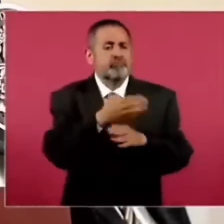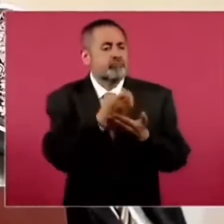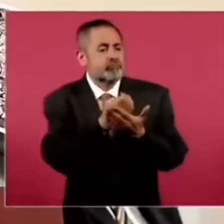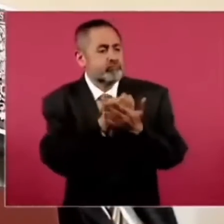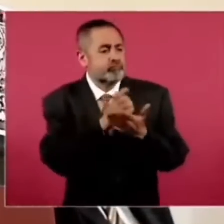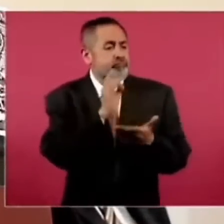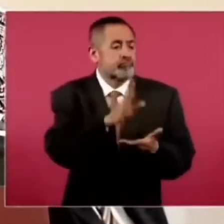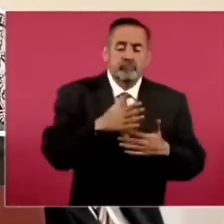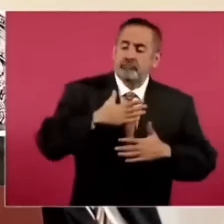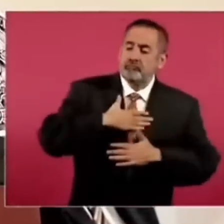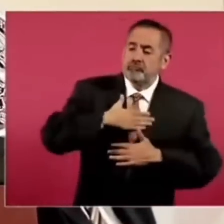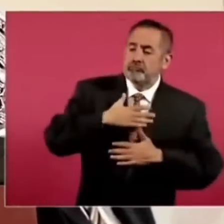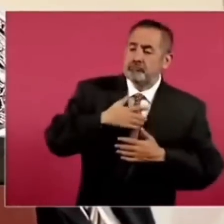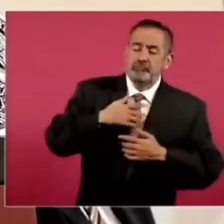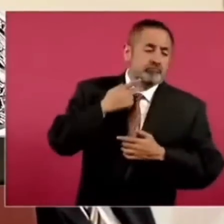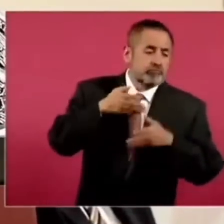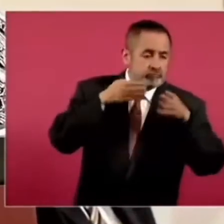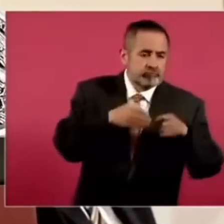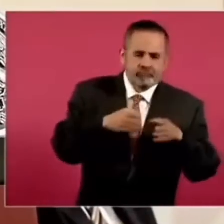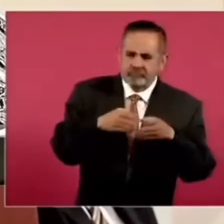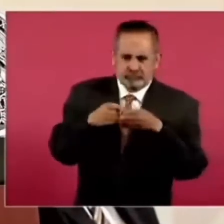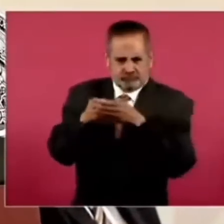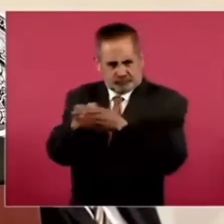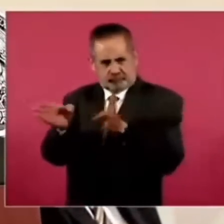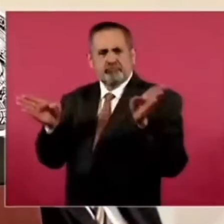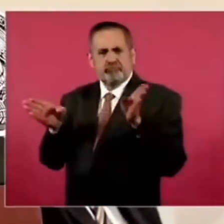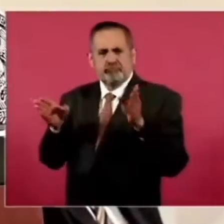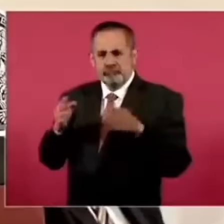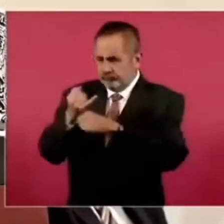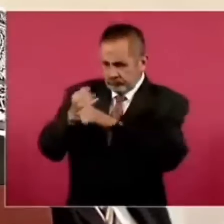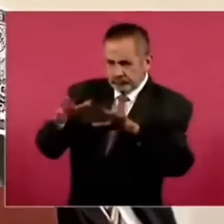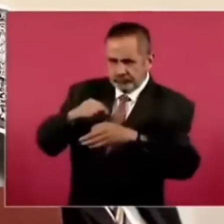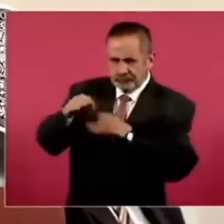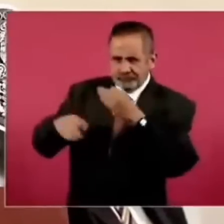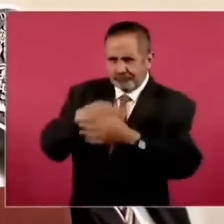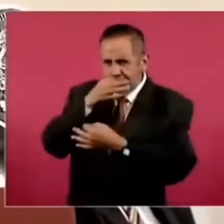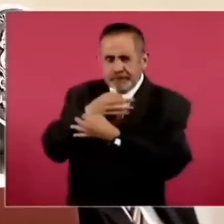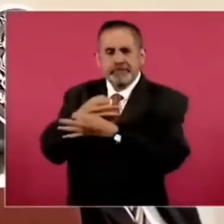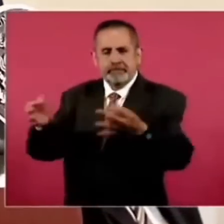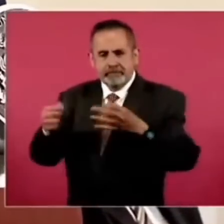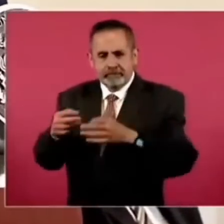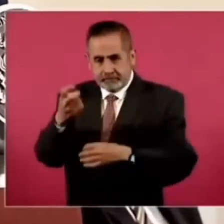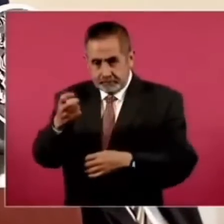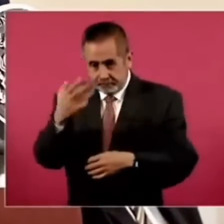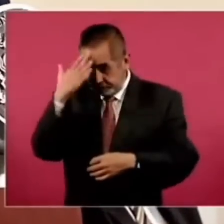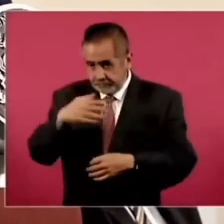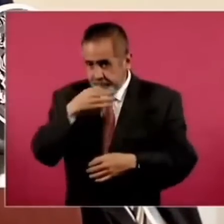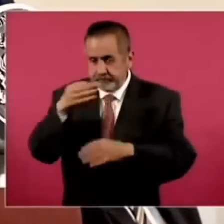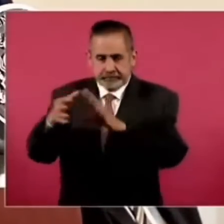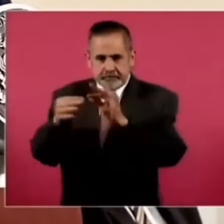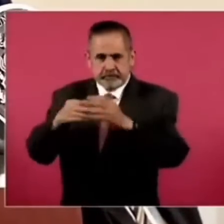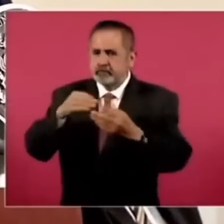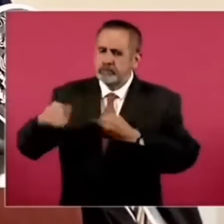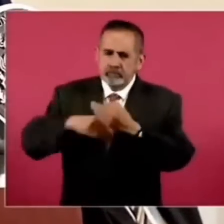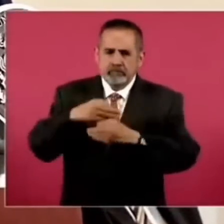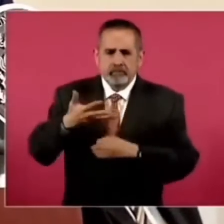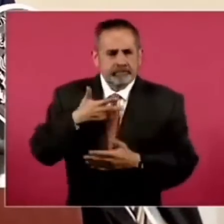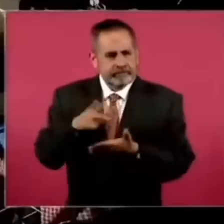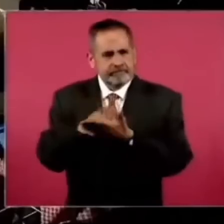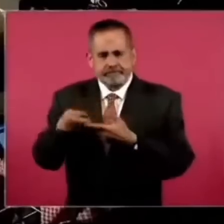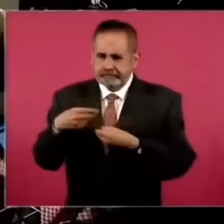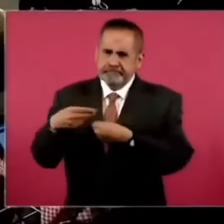o de los politólogos, es asunto de todos, ¿no? ¿No es así? Todos tenemos que